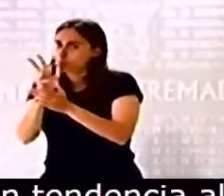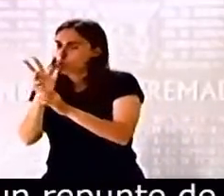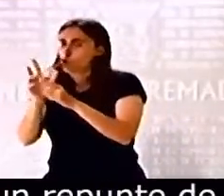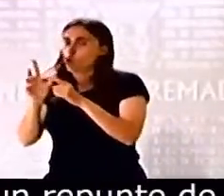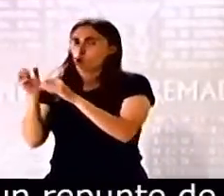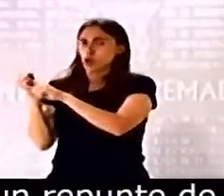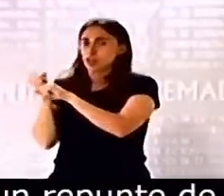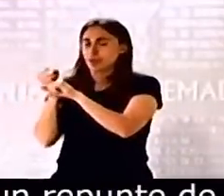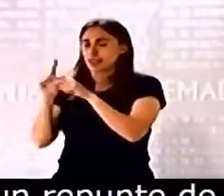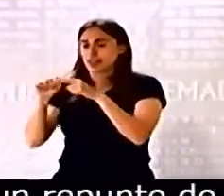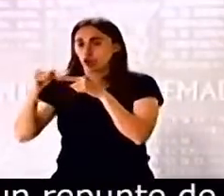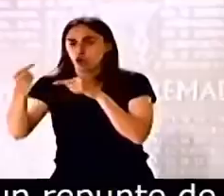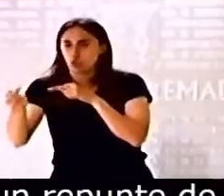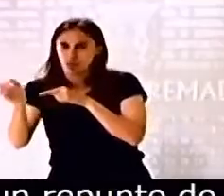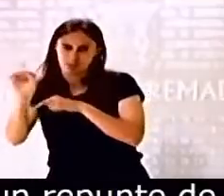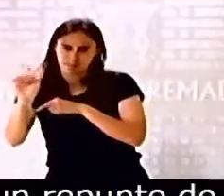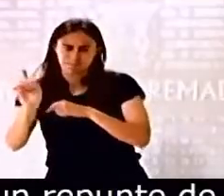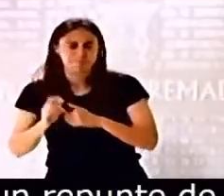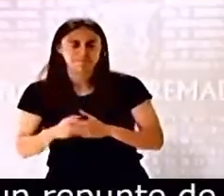de la Semana Santa.